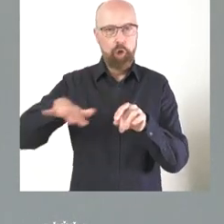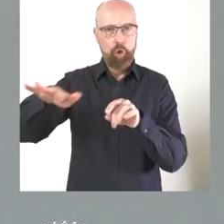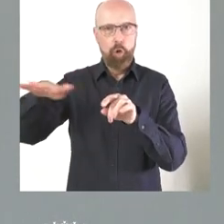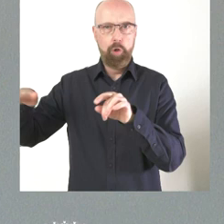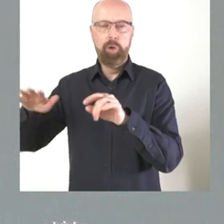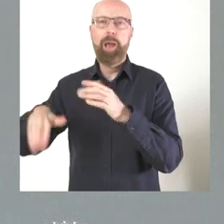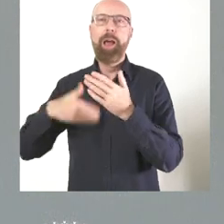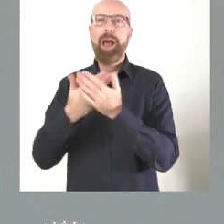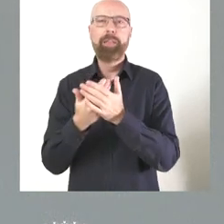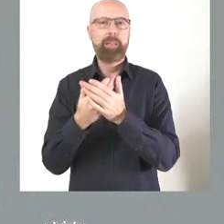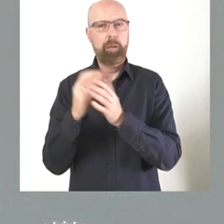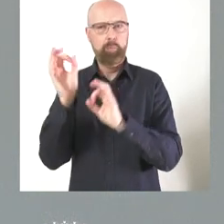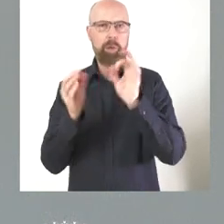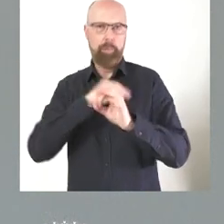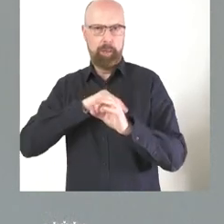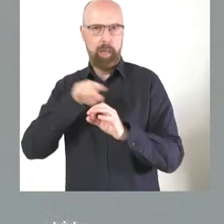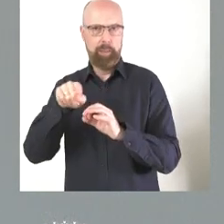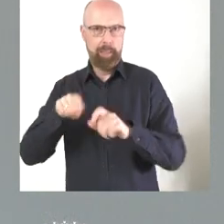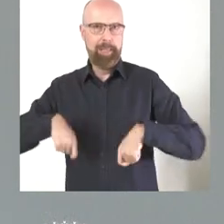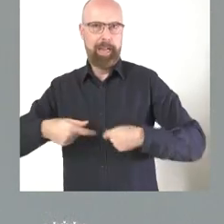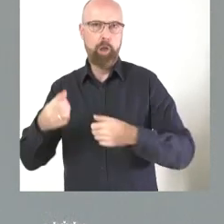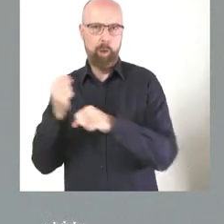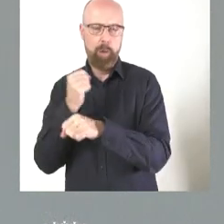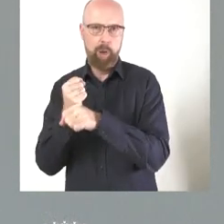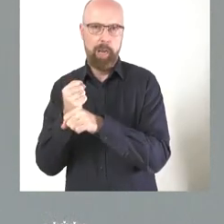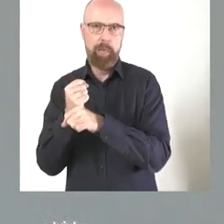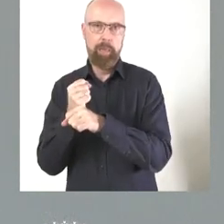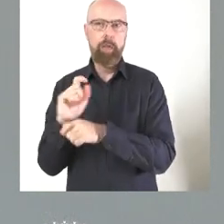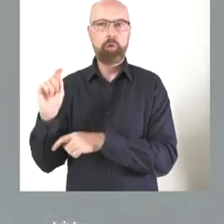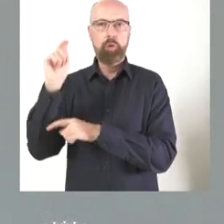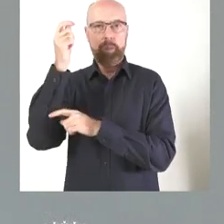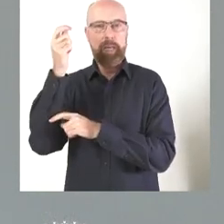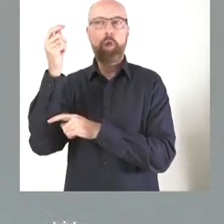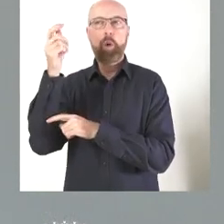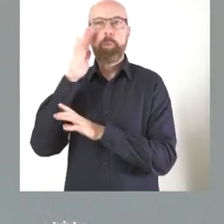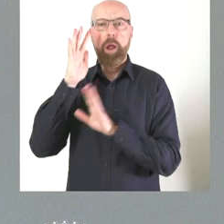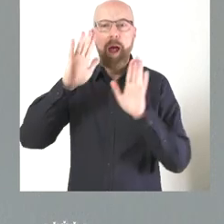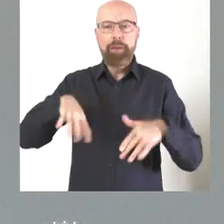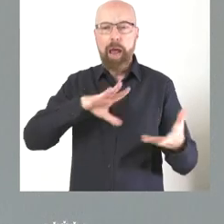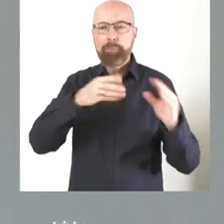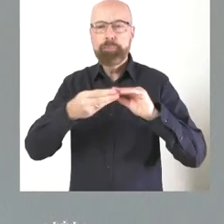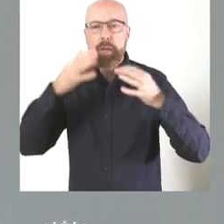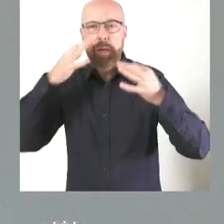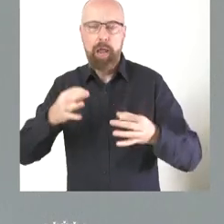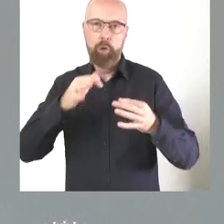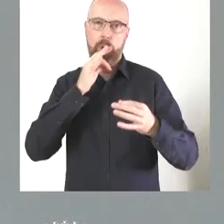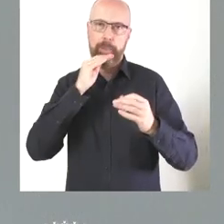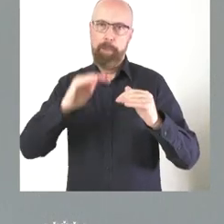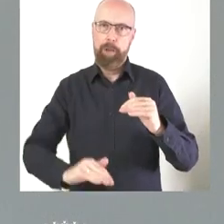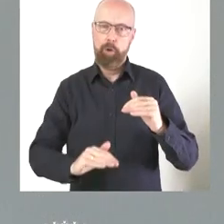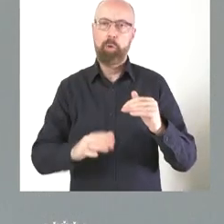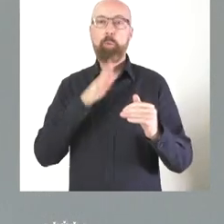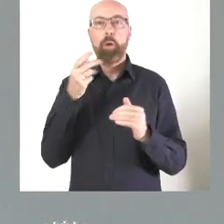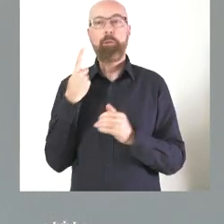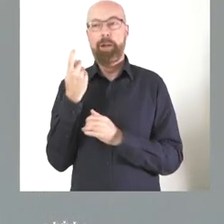laborales y esto que hemos conseguido está muy lejos de lo que finalmente se ha aplicado Porque primero porque no se aplica el 20%